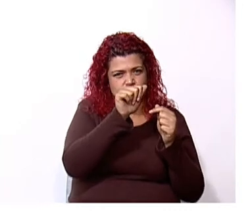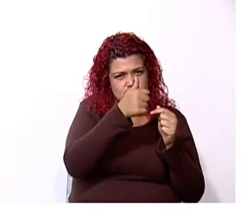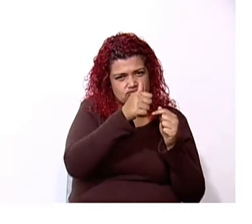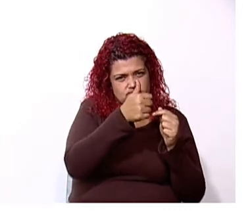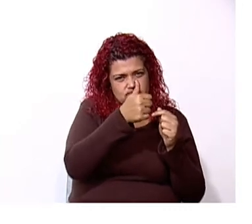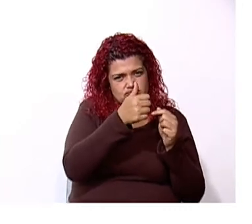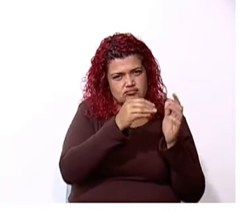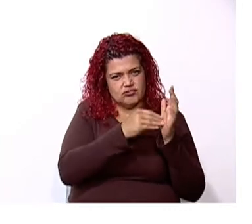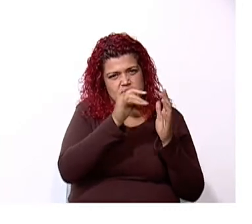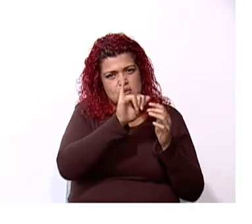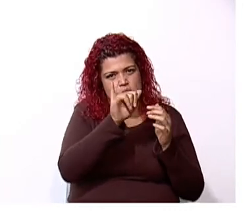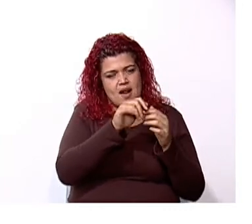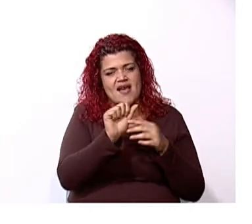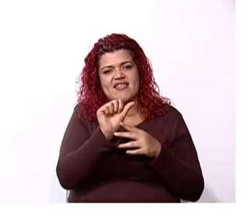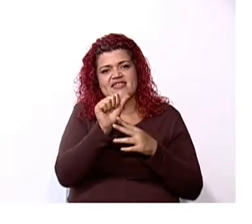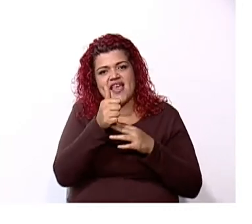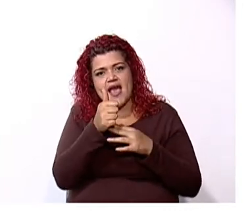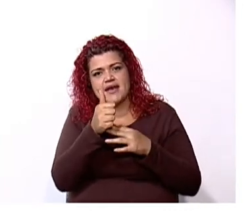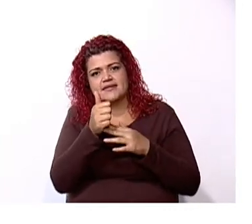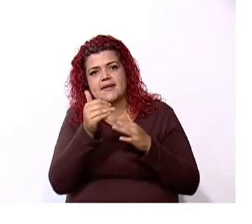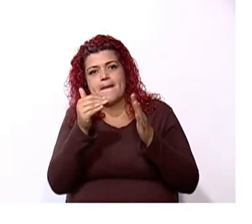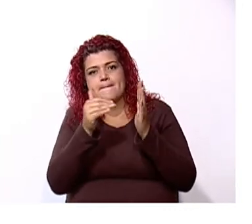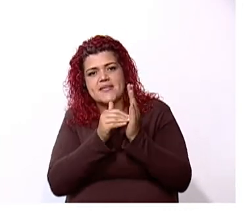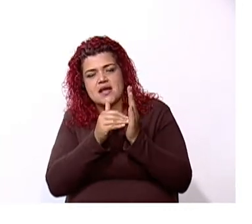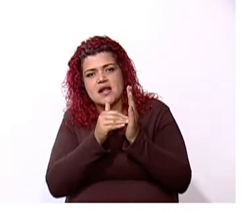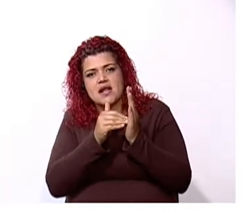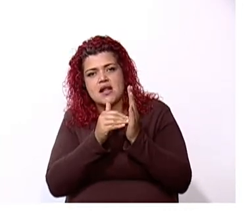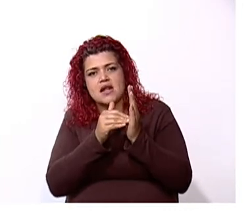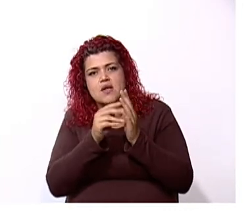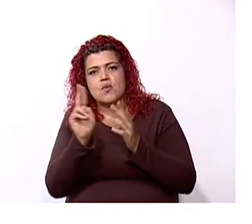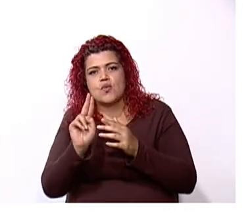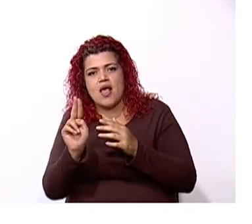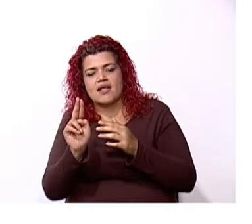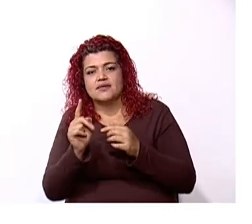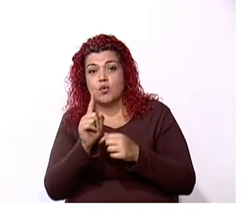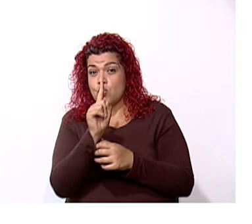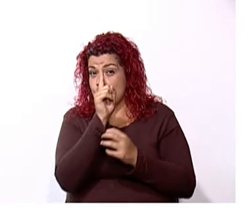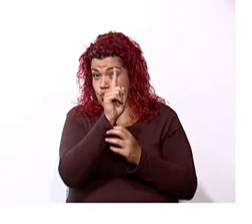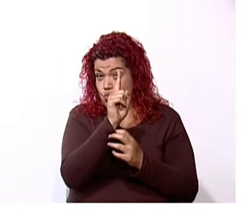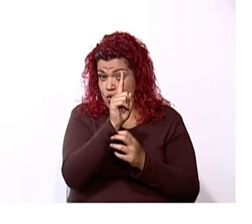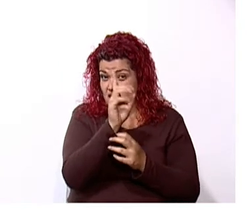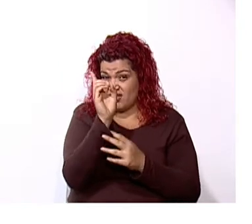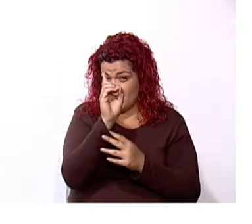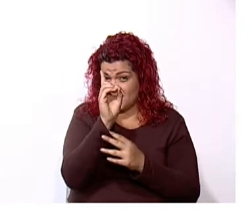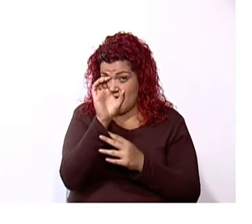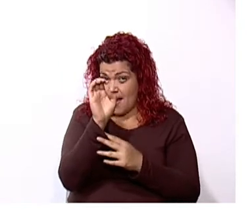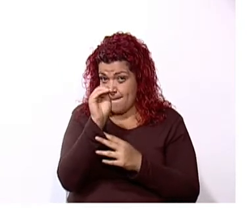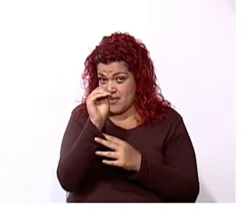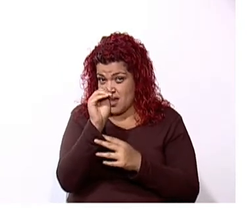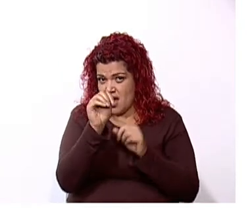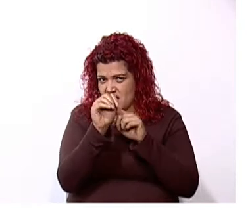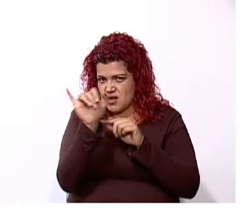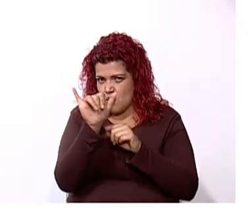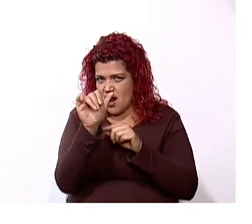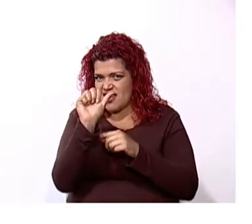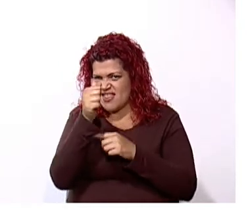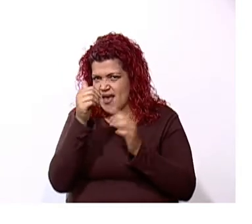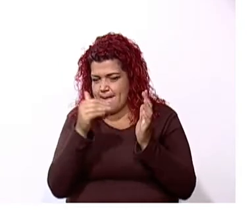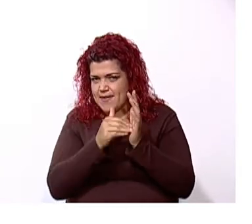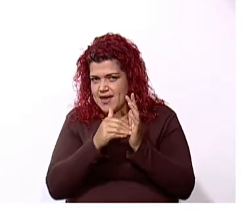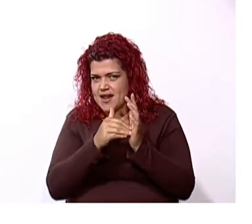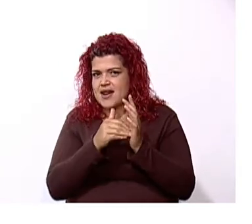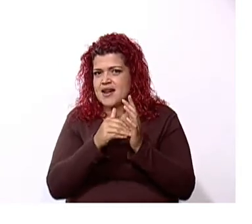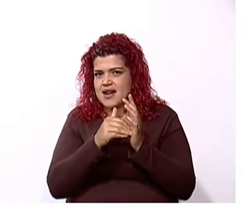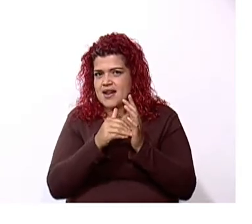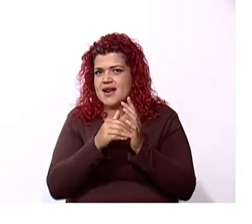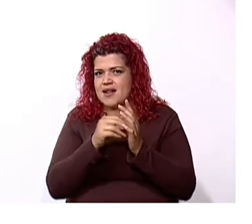equivalente a 10.000 unidades. Pero también una decena de millar es igual